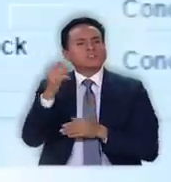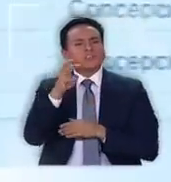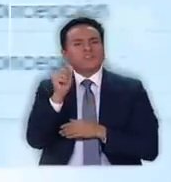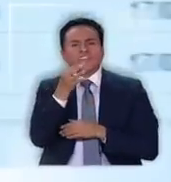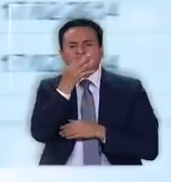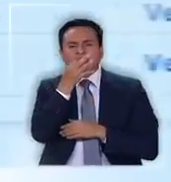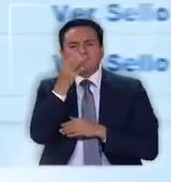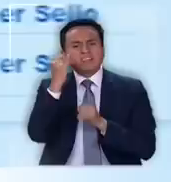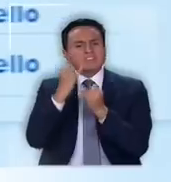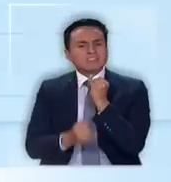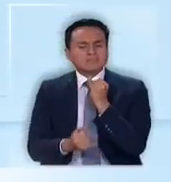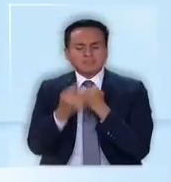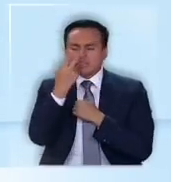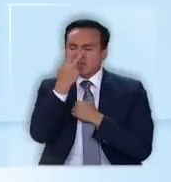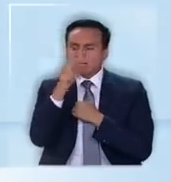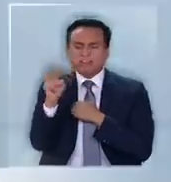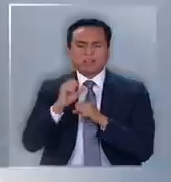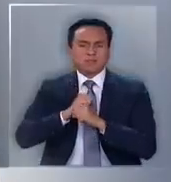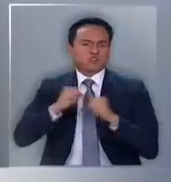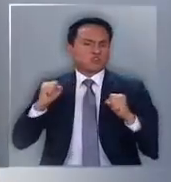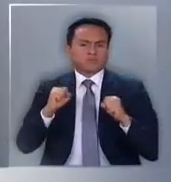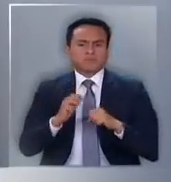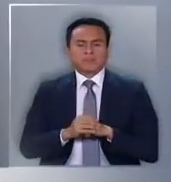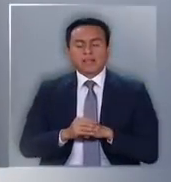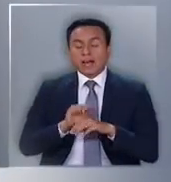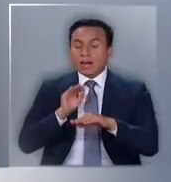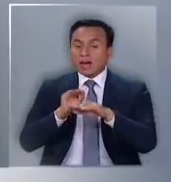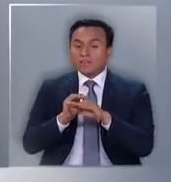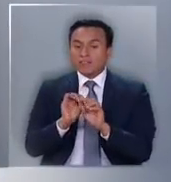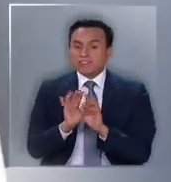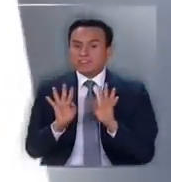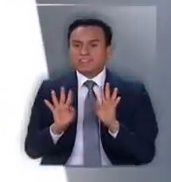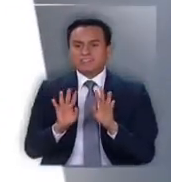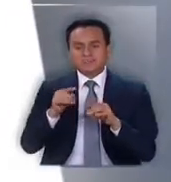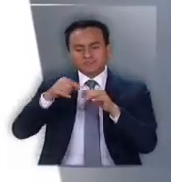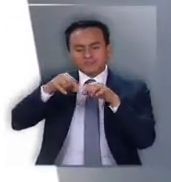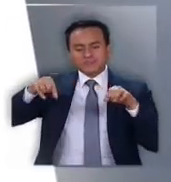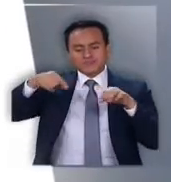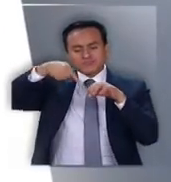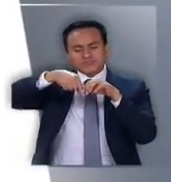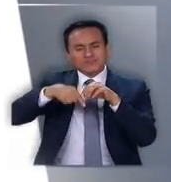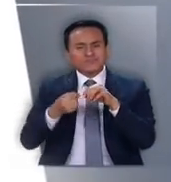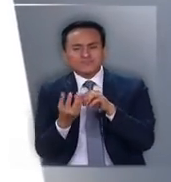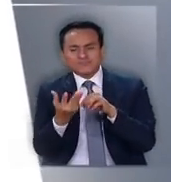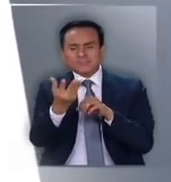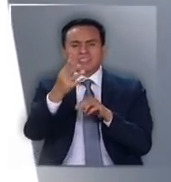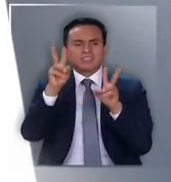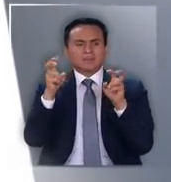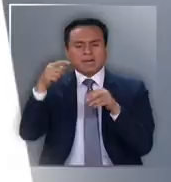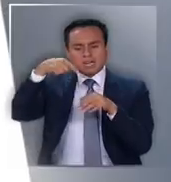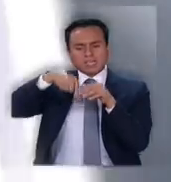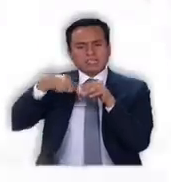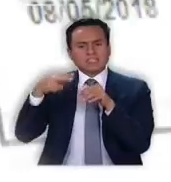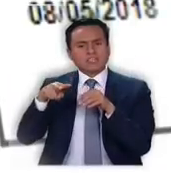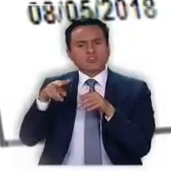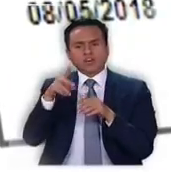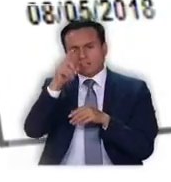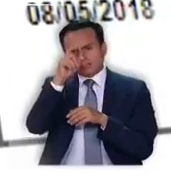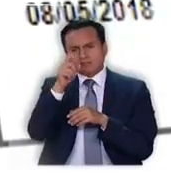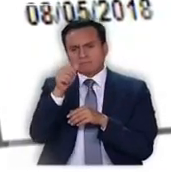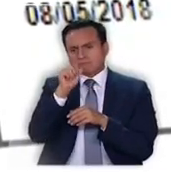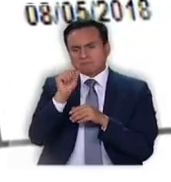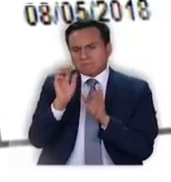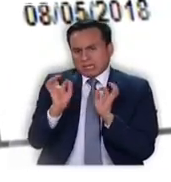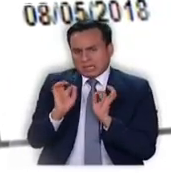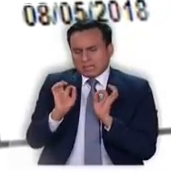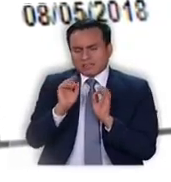vencido nada tiene que ver con la explosión. Advierten que la tubería perforada no corresponde a la red interna de gas del centro de salud, que